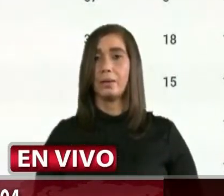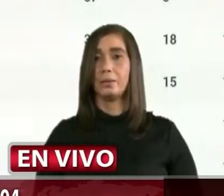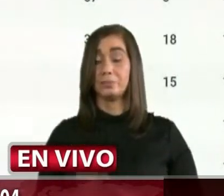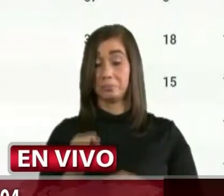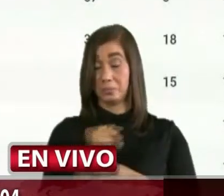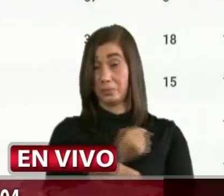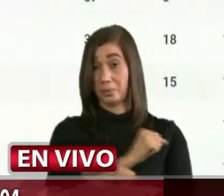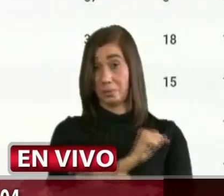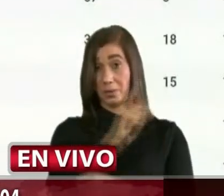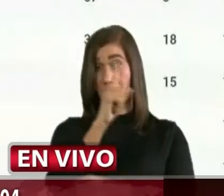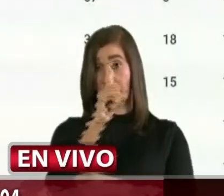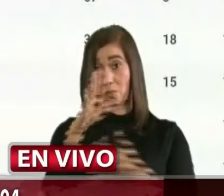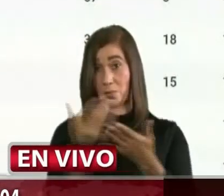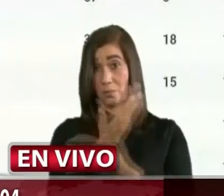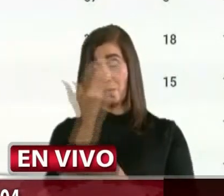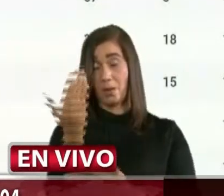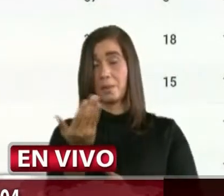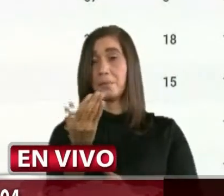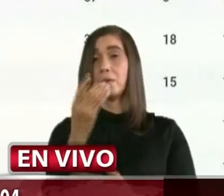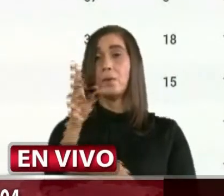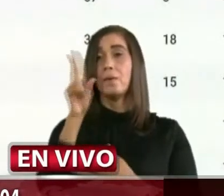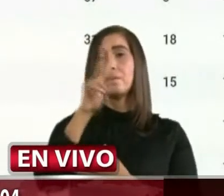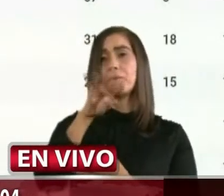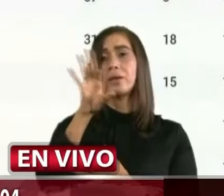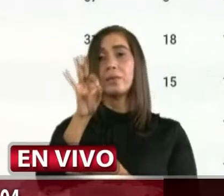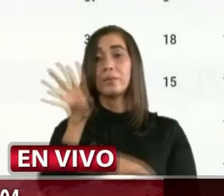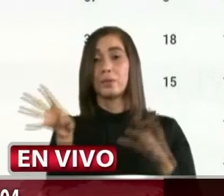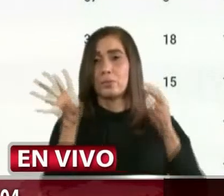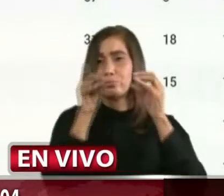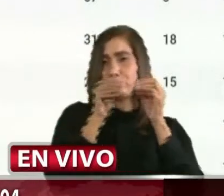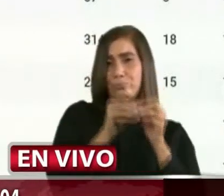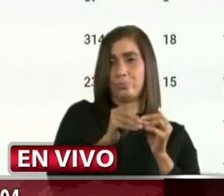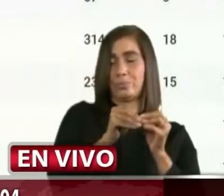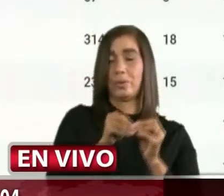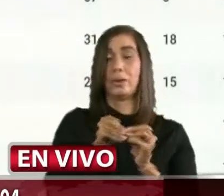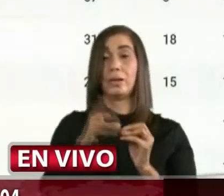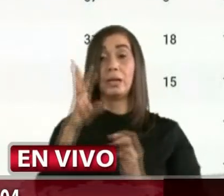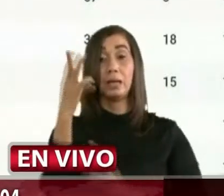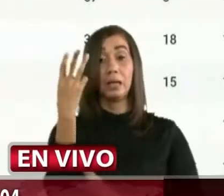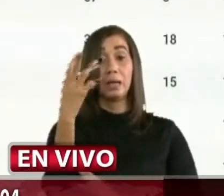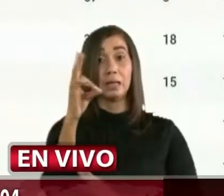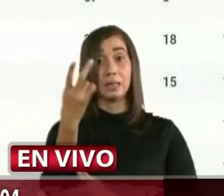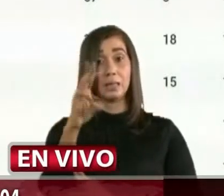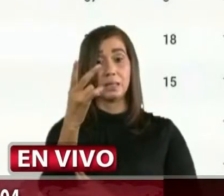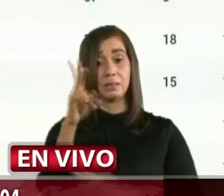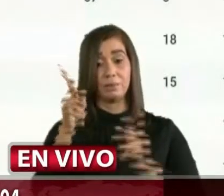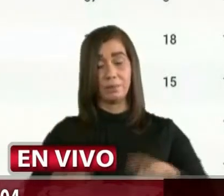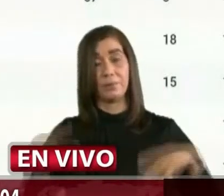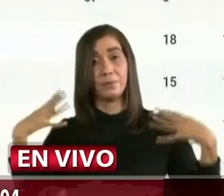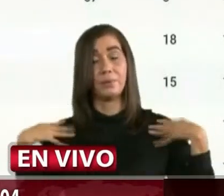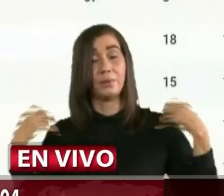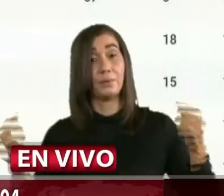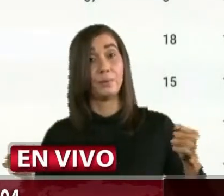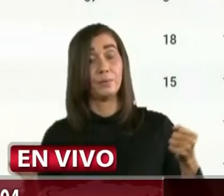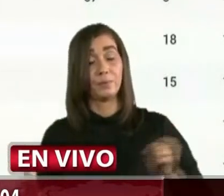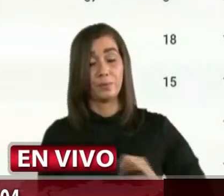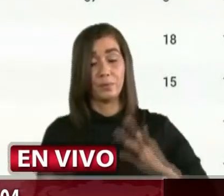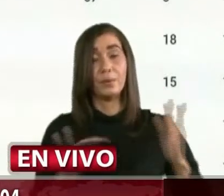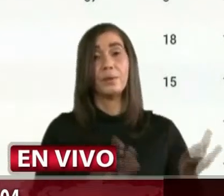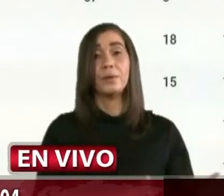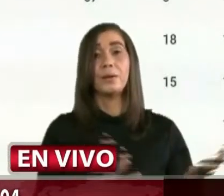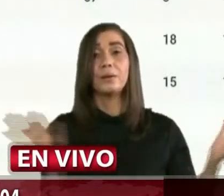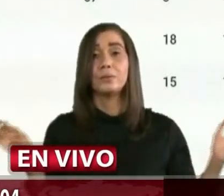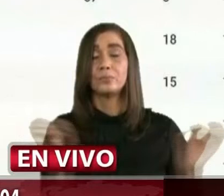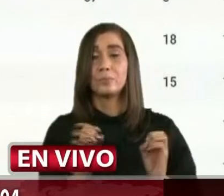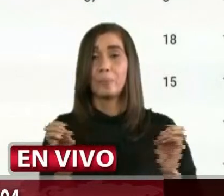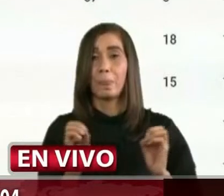Samaná, 1 caso nuevo, 29 acumulados, 17 recuperados, 0